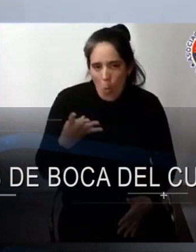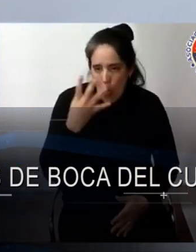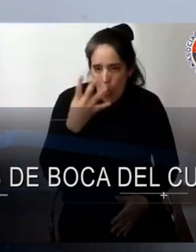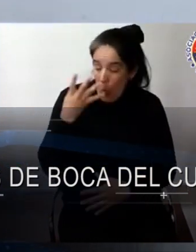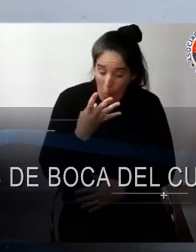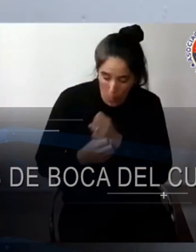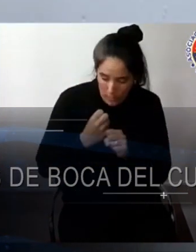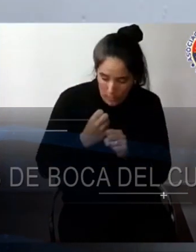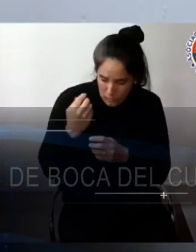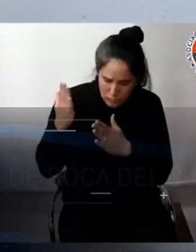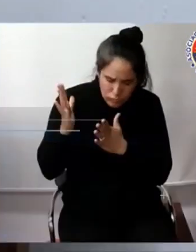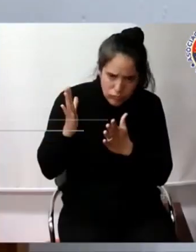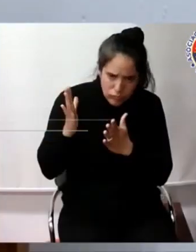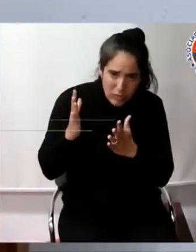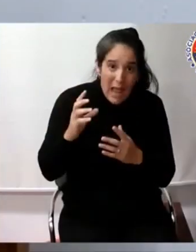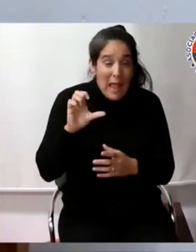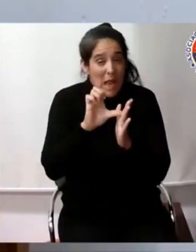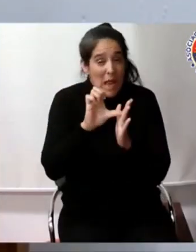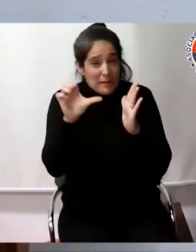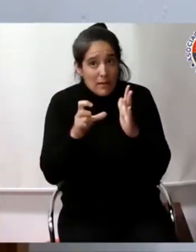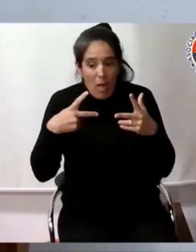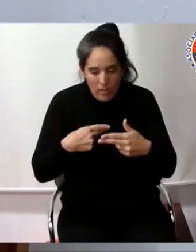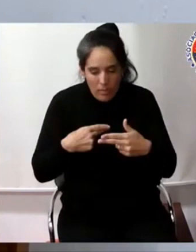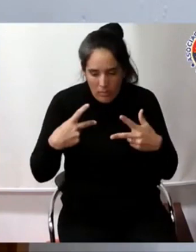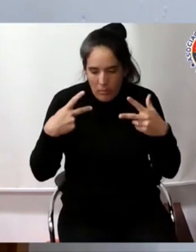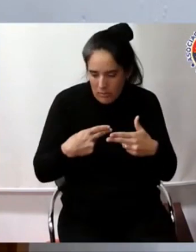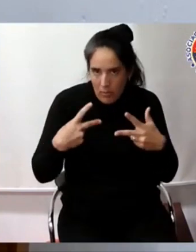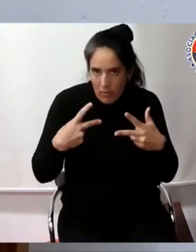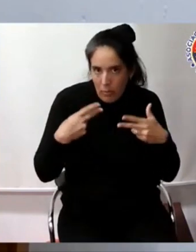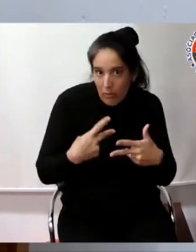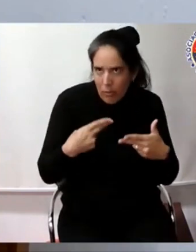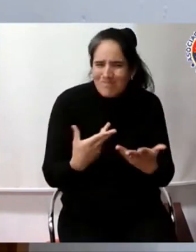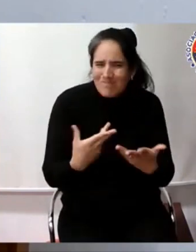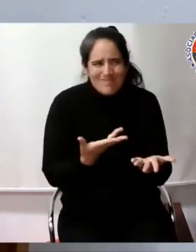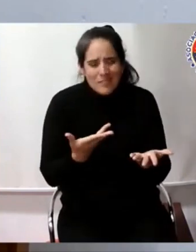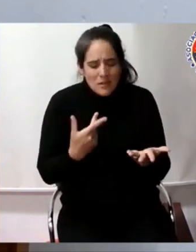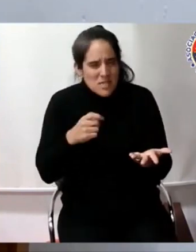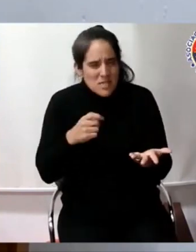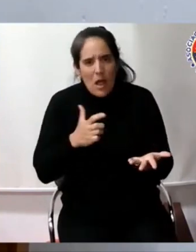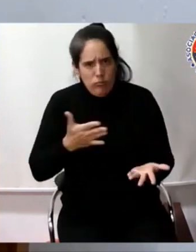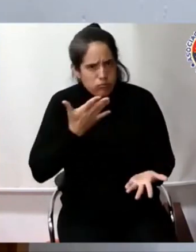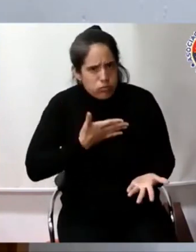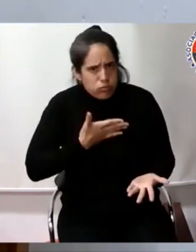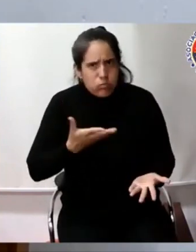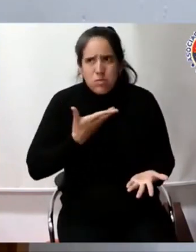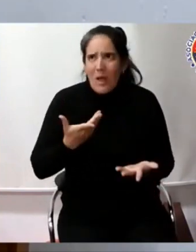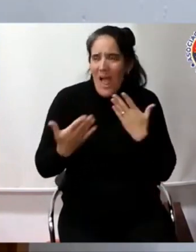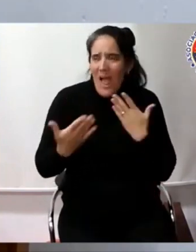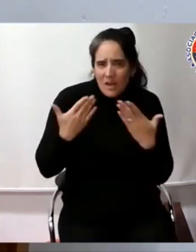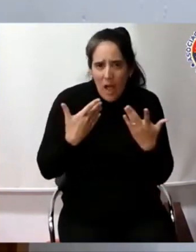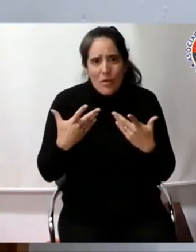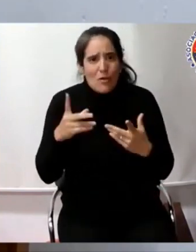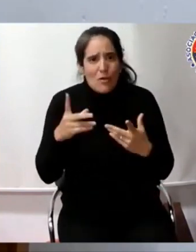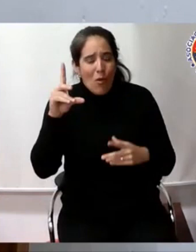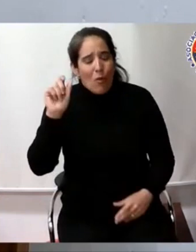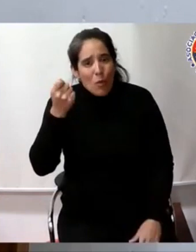eléctrica han intentado buscarle solución a la problemática haciendo los reclamos incluso llegaron a convocar a autoridades de